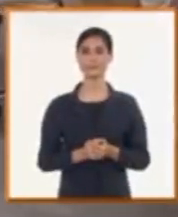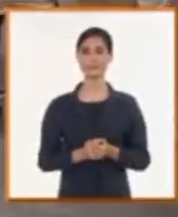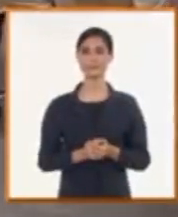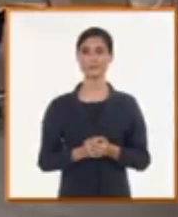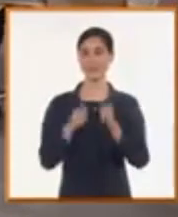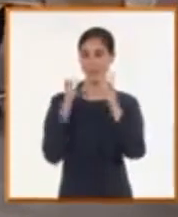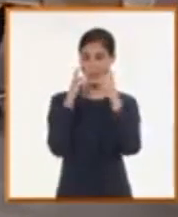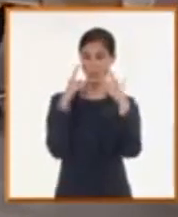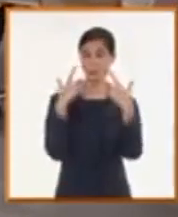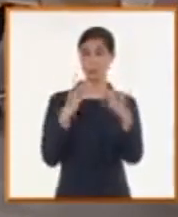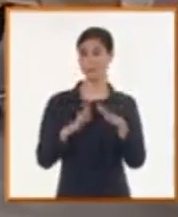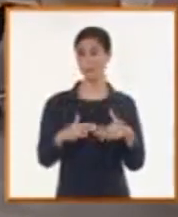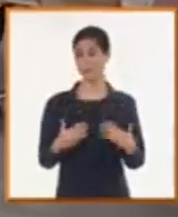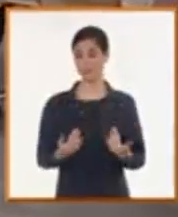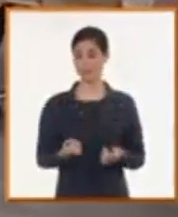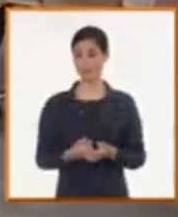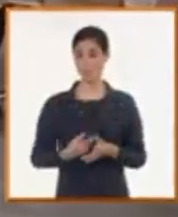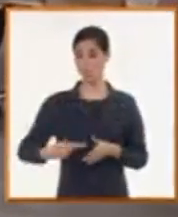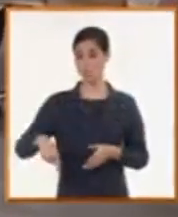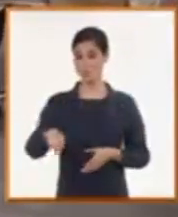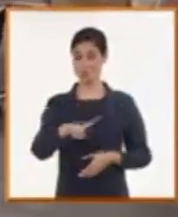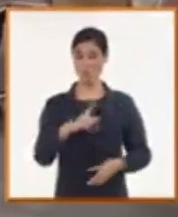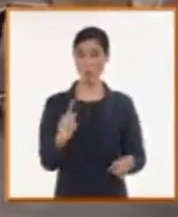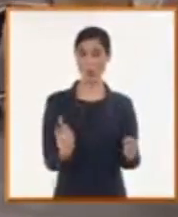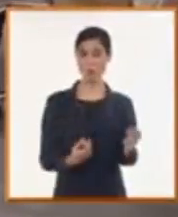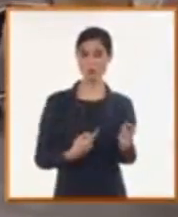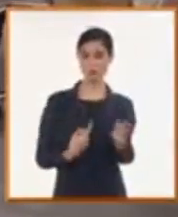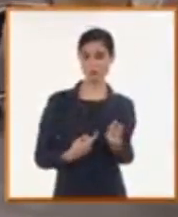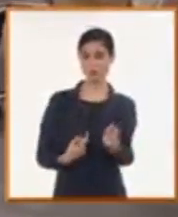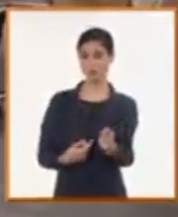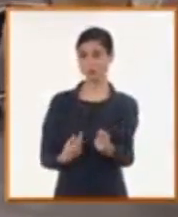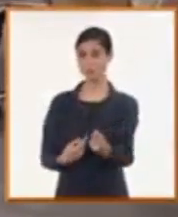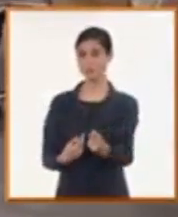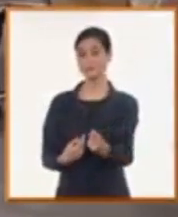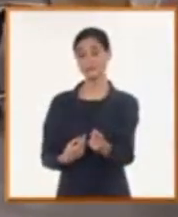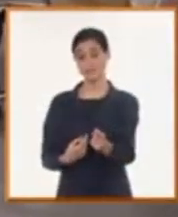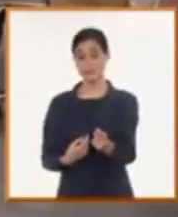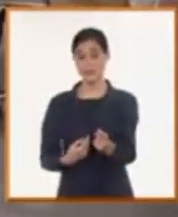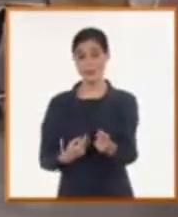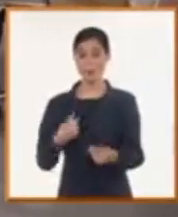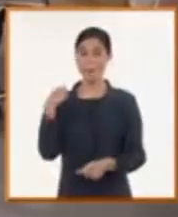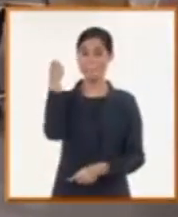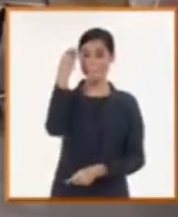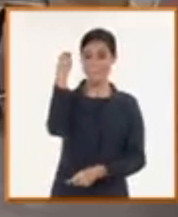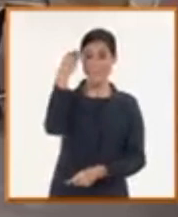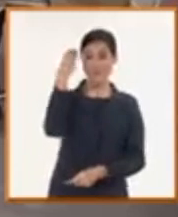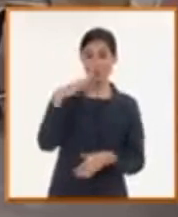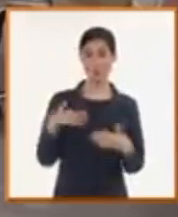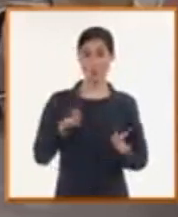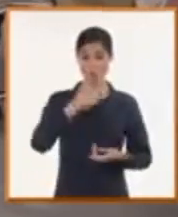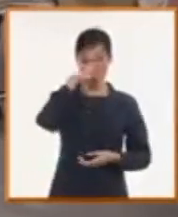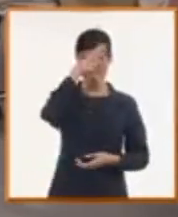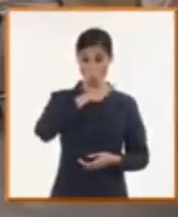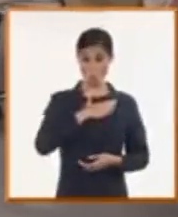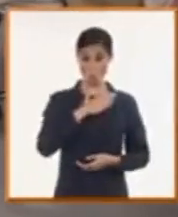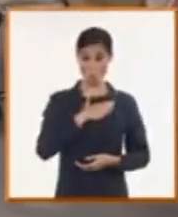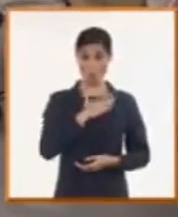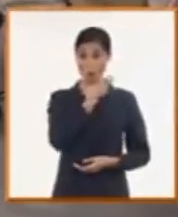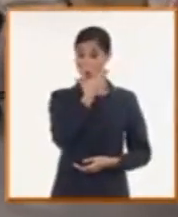las fuerzas, todas luchan, pero yo creo que quedó para siempre el heroísmo de la juventud cubana puesto de